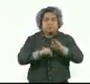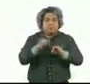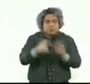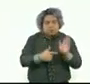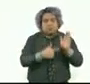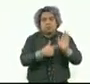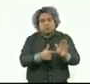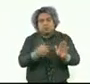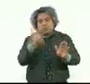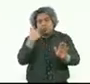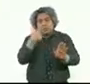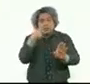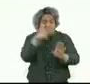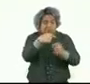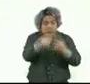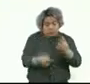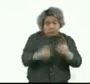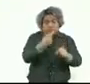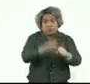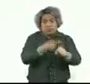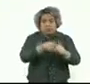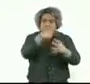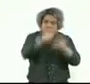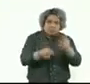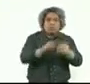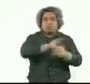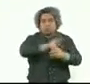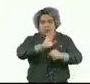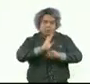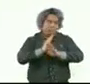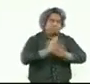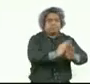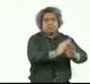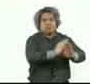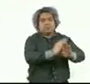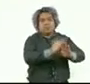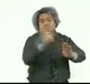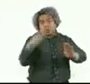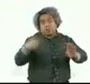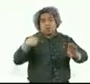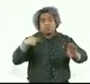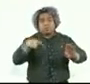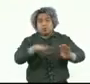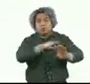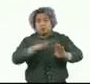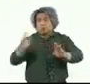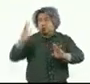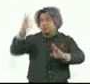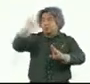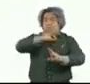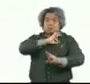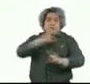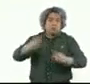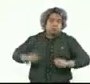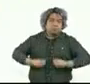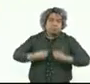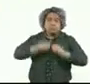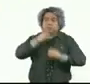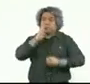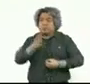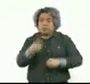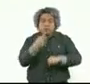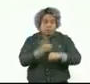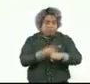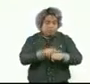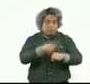estas precondiciones que permiten que una persona pues viva saludable, esté controlada de sus enfermedades,